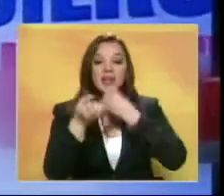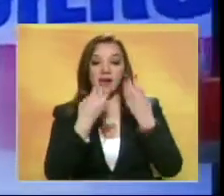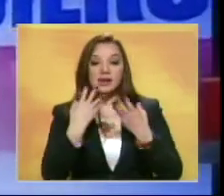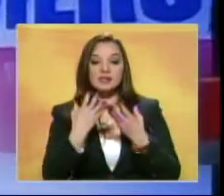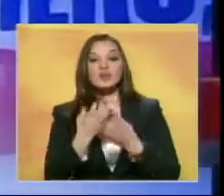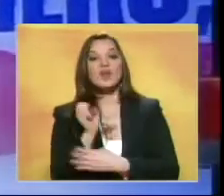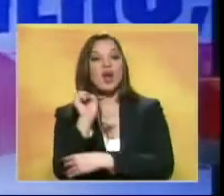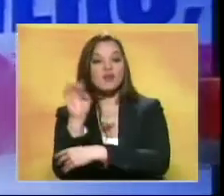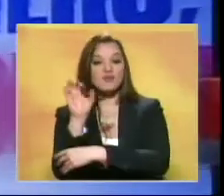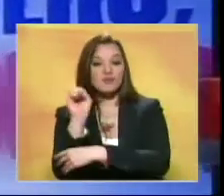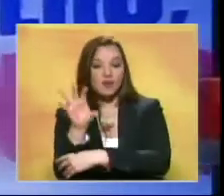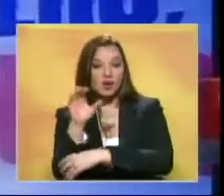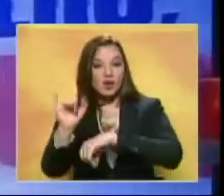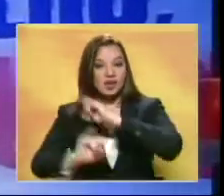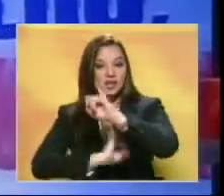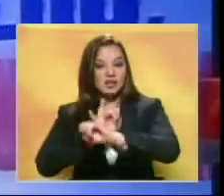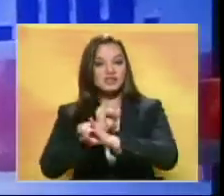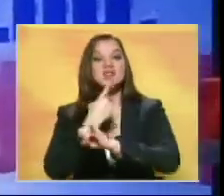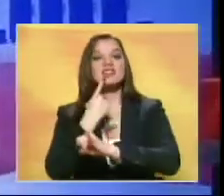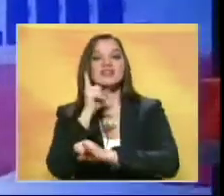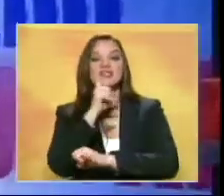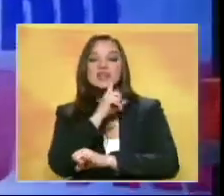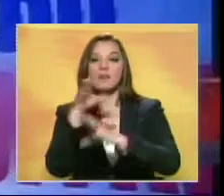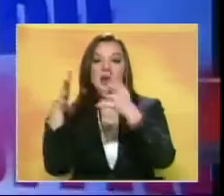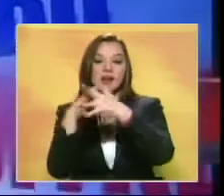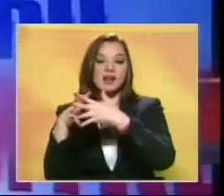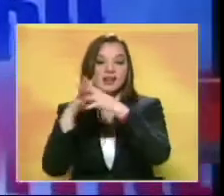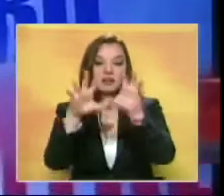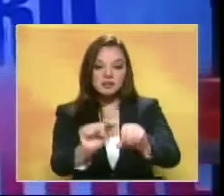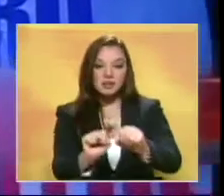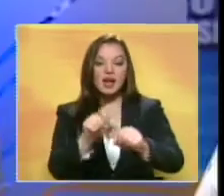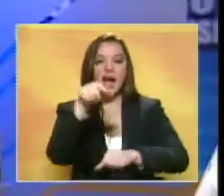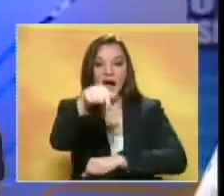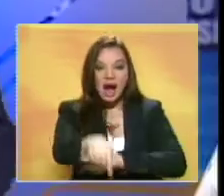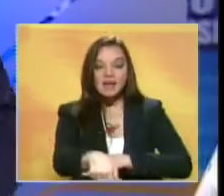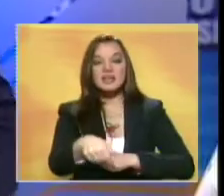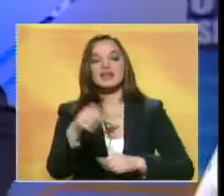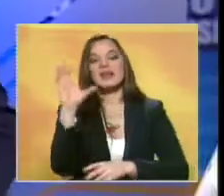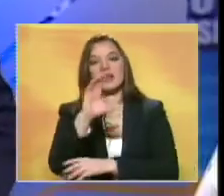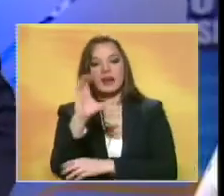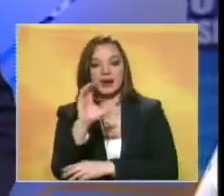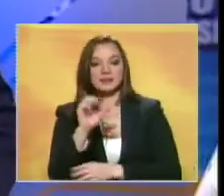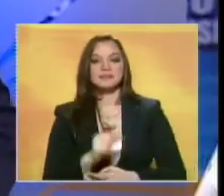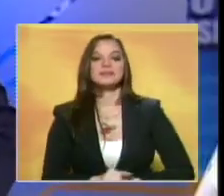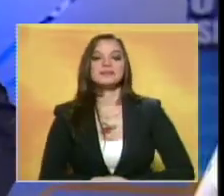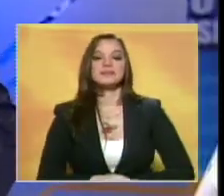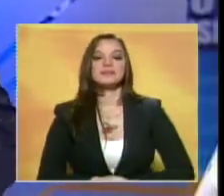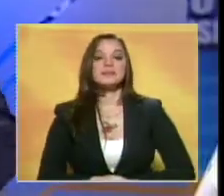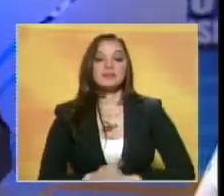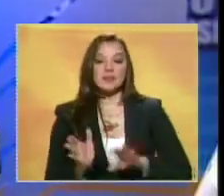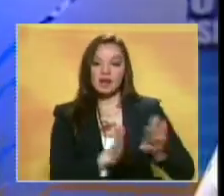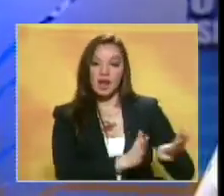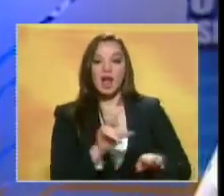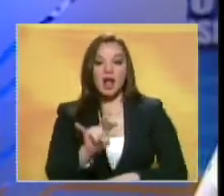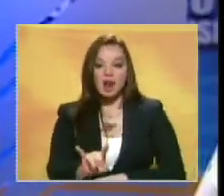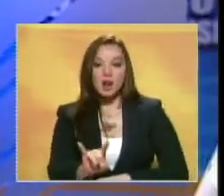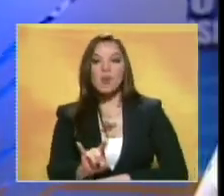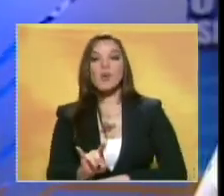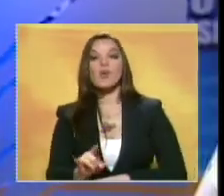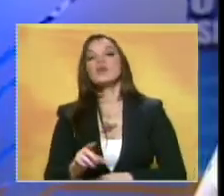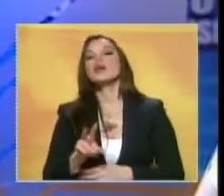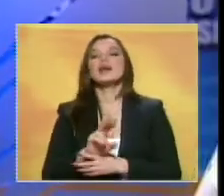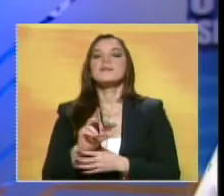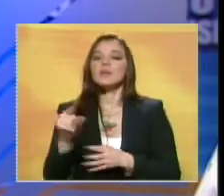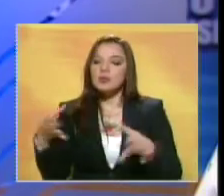ofrecieron durante el Foro Internacional Imperialismo Financiero Fondos Buitre que se realiza aquí en Caracas. Este lunes se reunieron por segunda vez los representantes